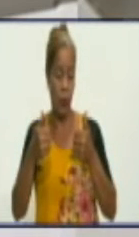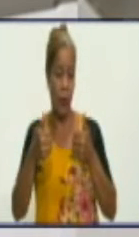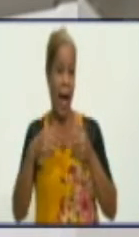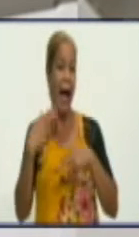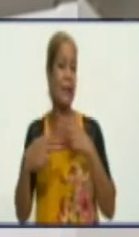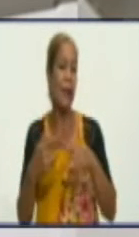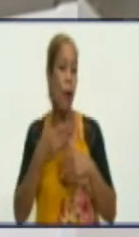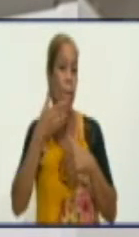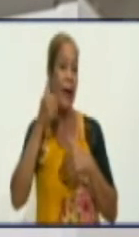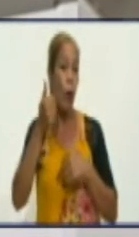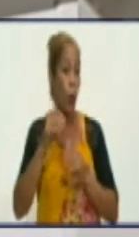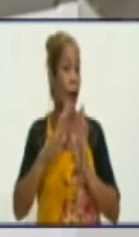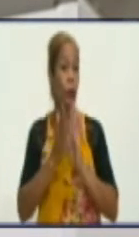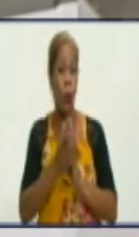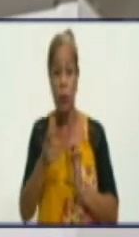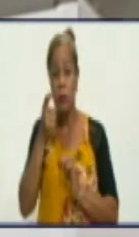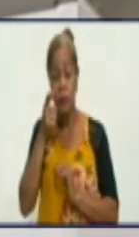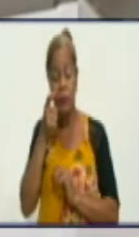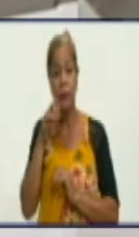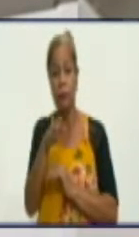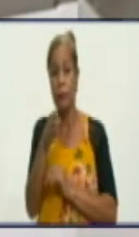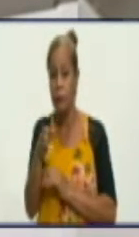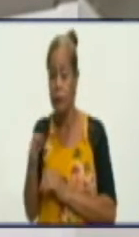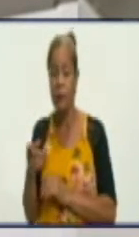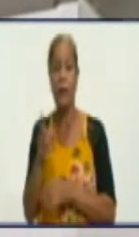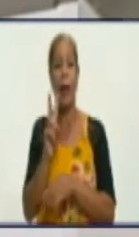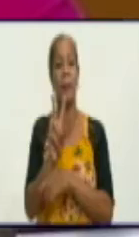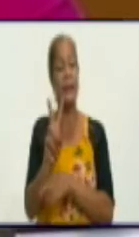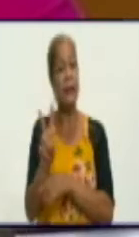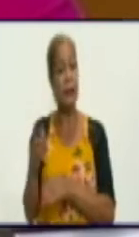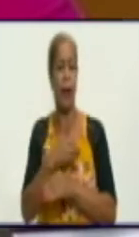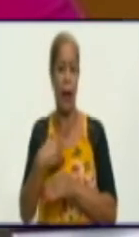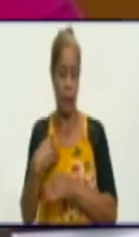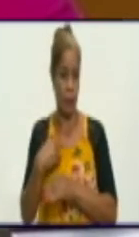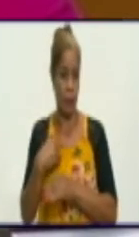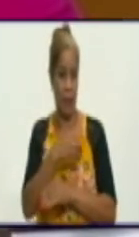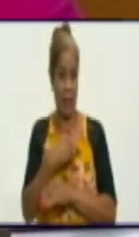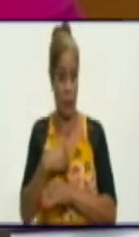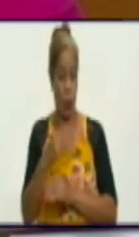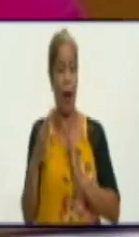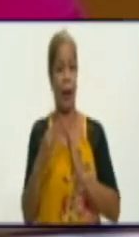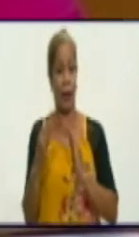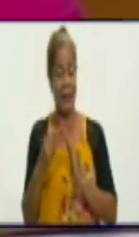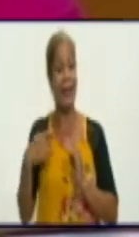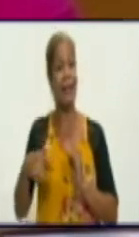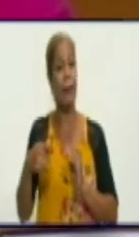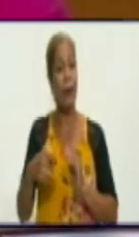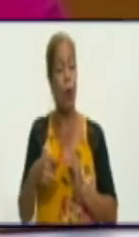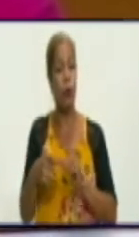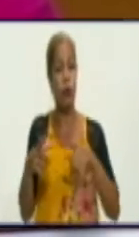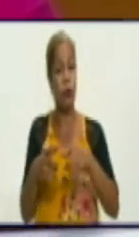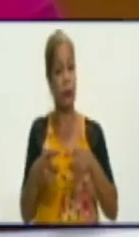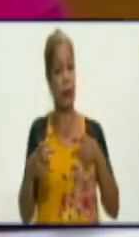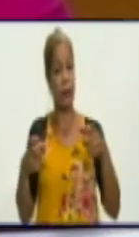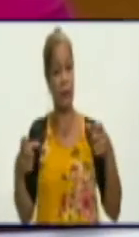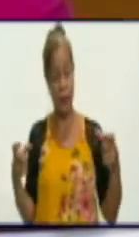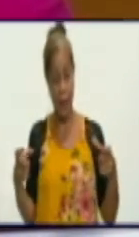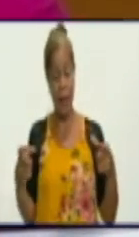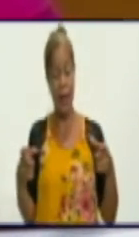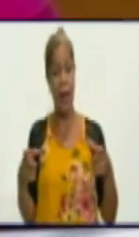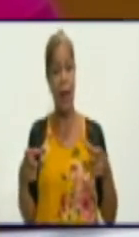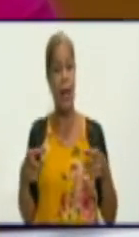con la epidemia, a todos los niveles, en todos los niveles. Hoy más que nunca tenemos que intensificar fundamentalmente las labores de